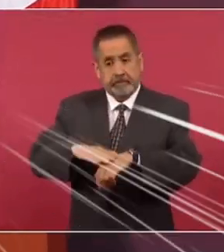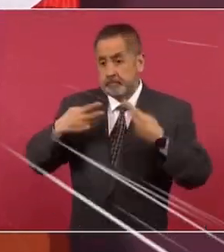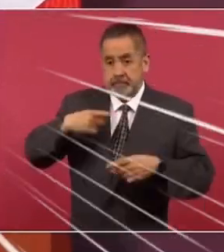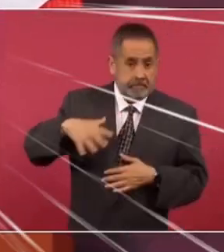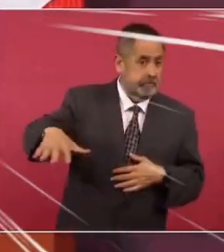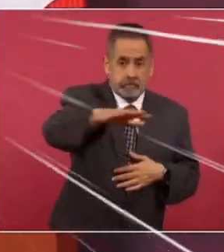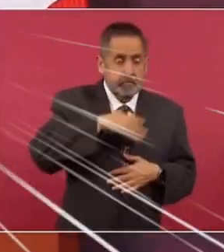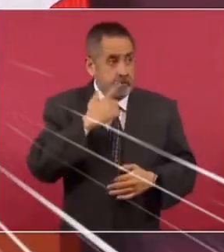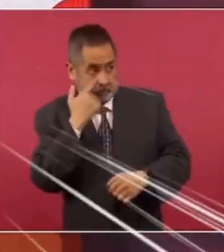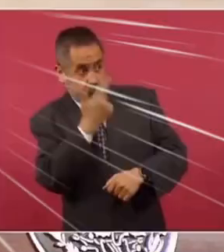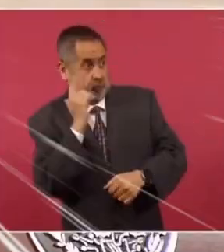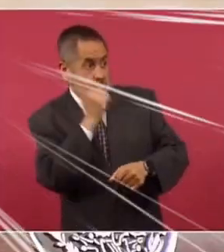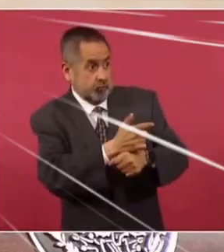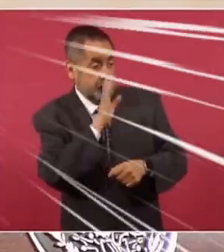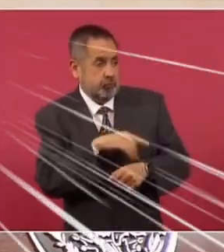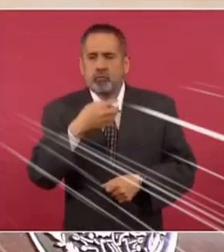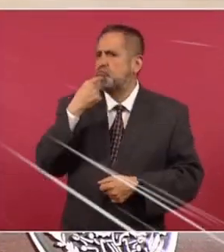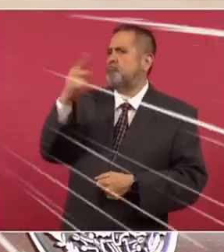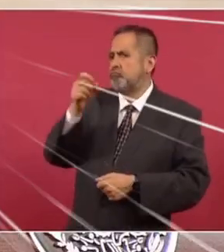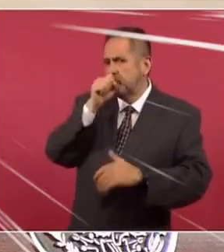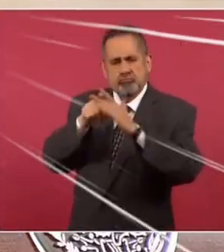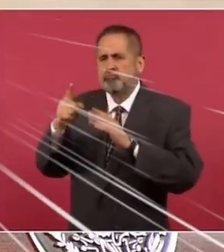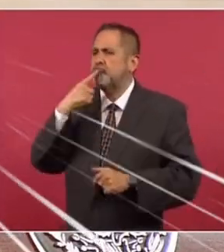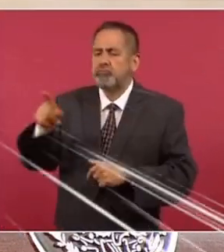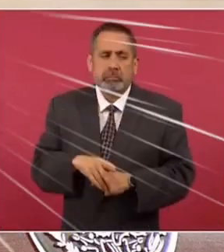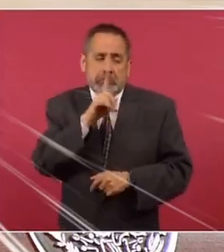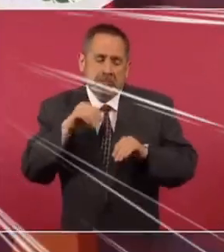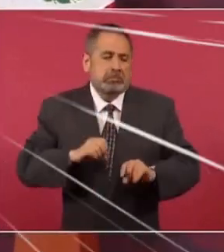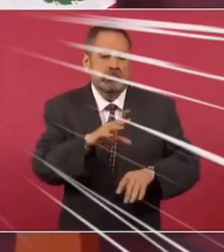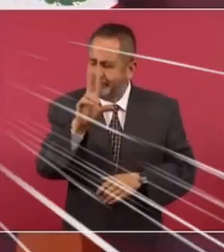que denuncien, que no se dejen